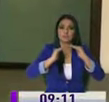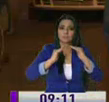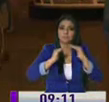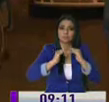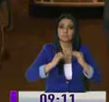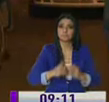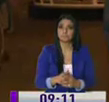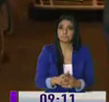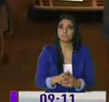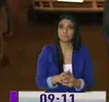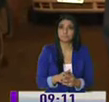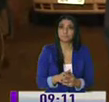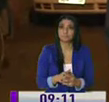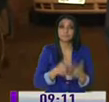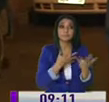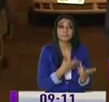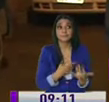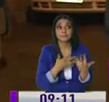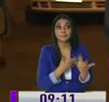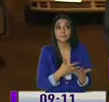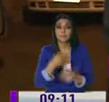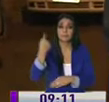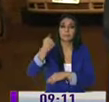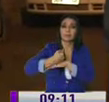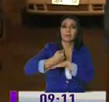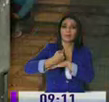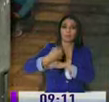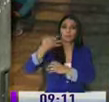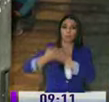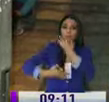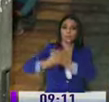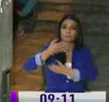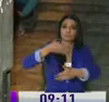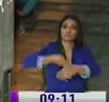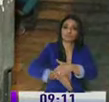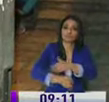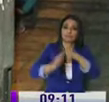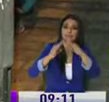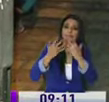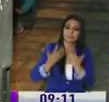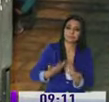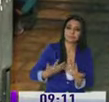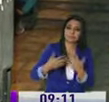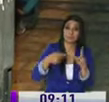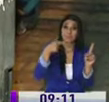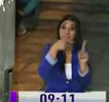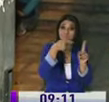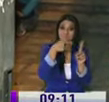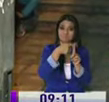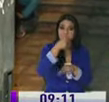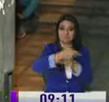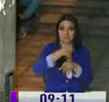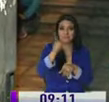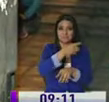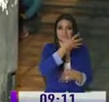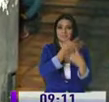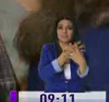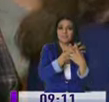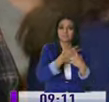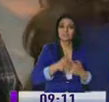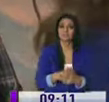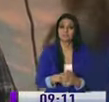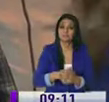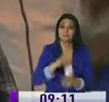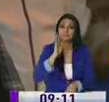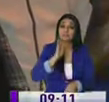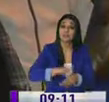activista político mientras se esperaba una orden de allanamiento villavicencio cuenta hay que recordar con la orden de prisión en su contra por